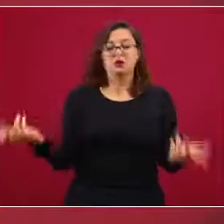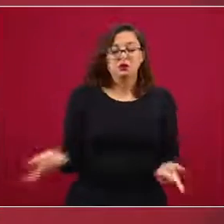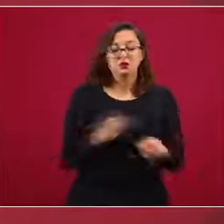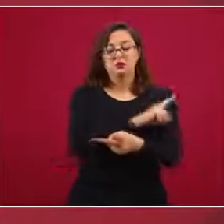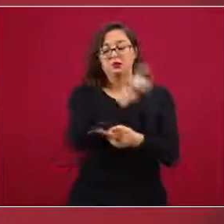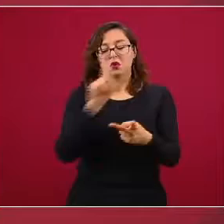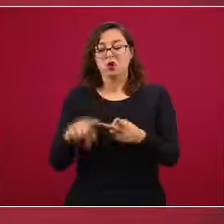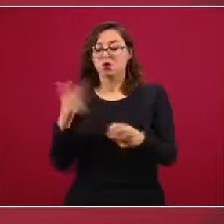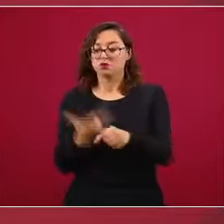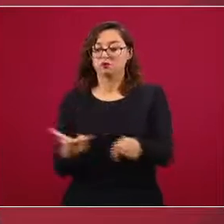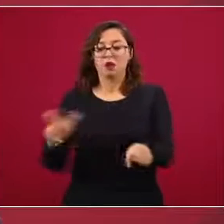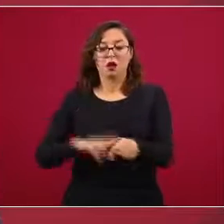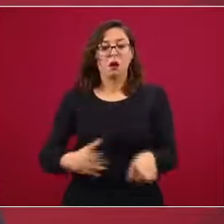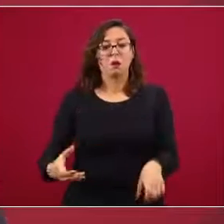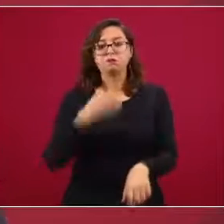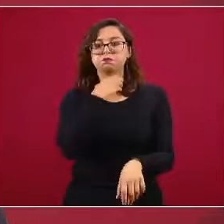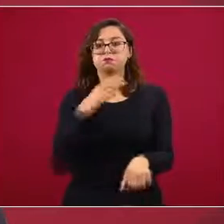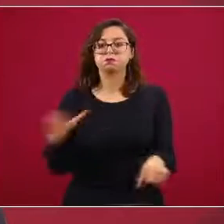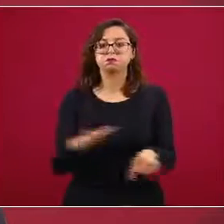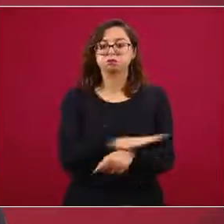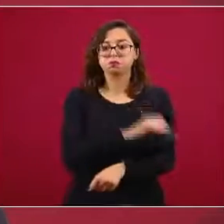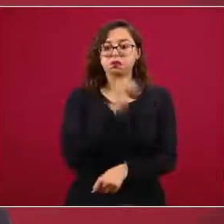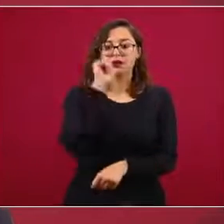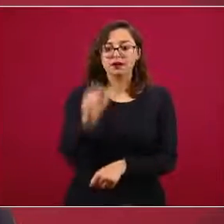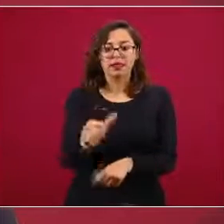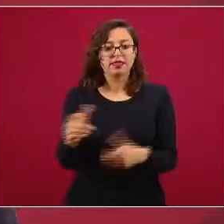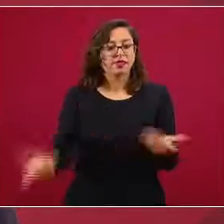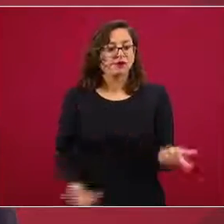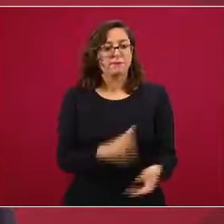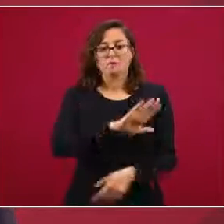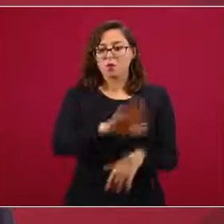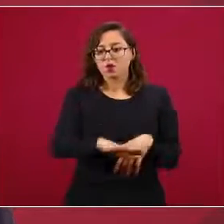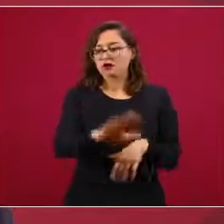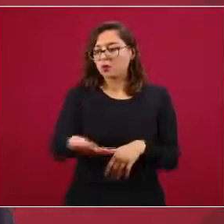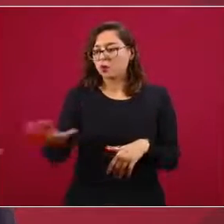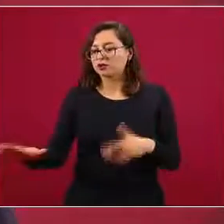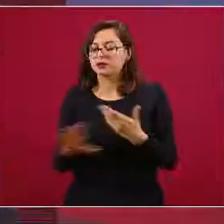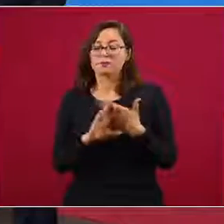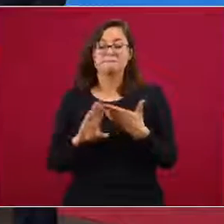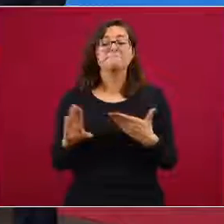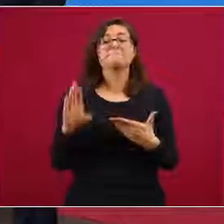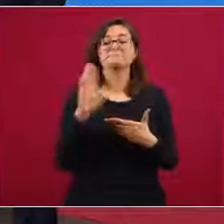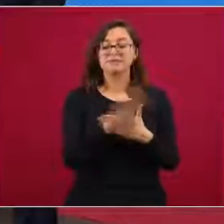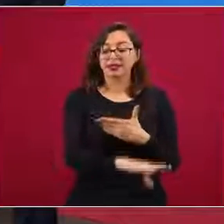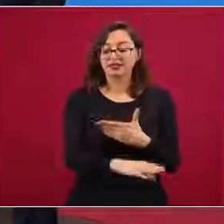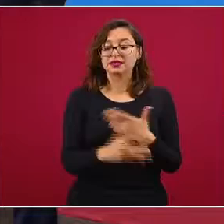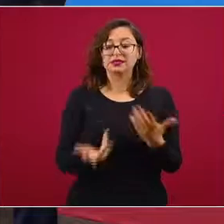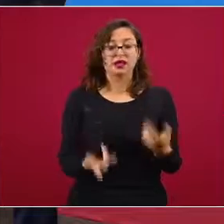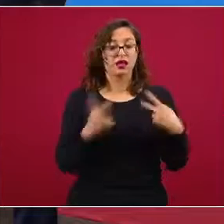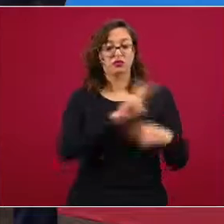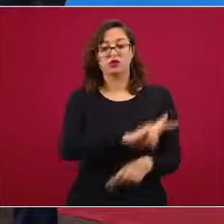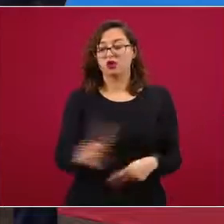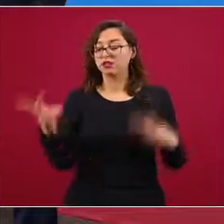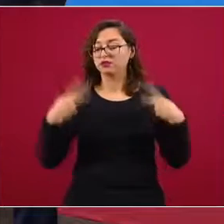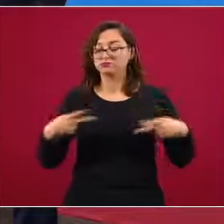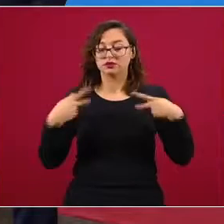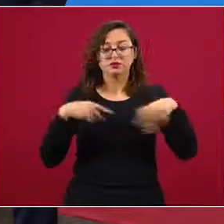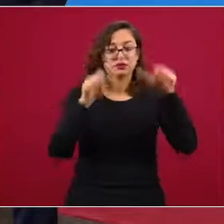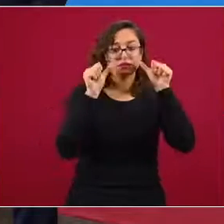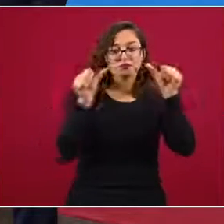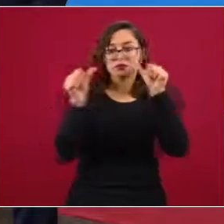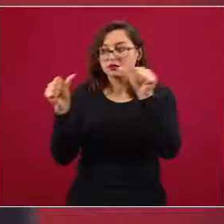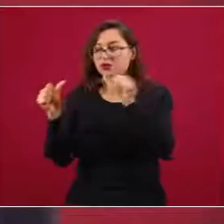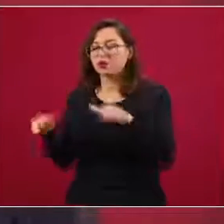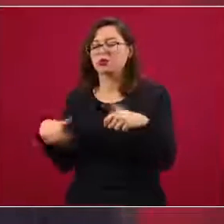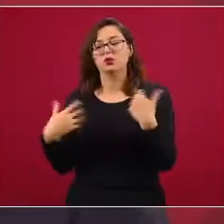objetivos fundamentales, evitar las muertes evitables porque se logra atender a tiempo a las